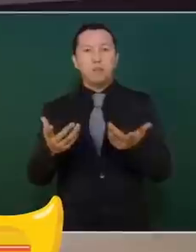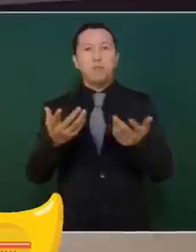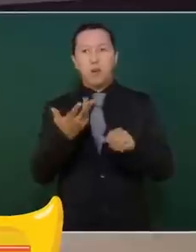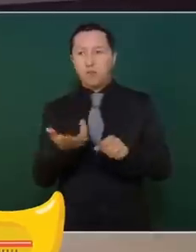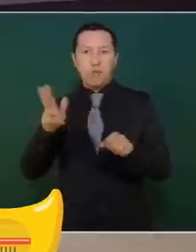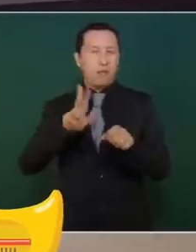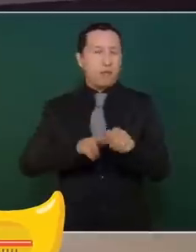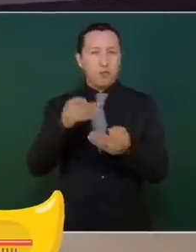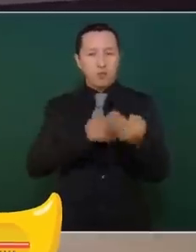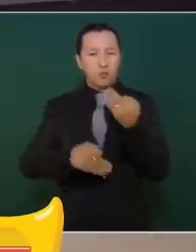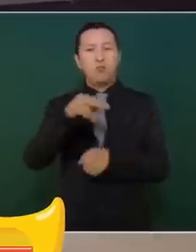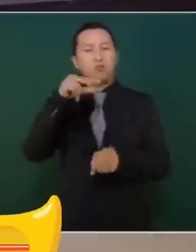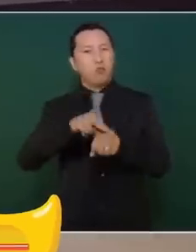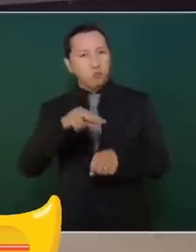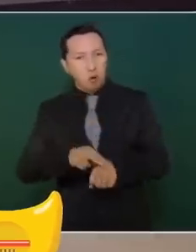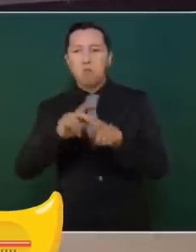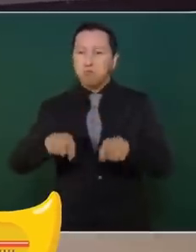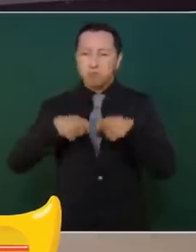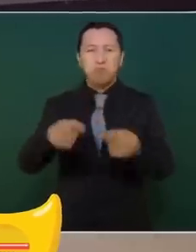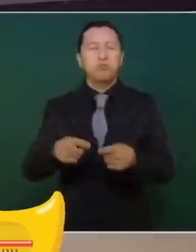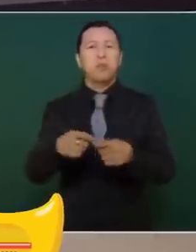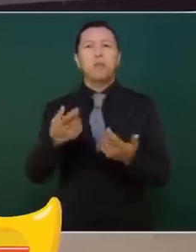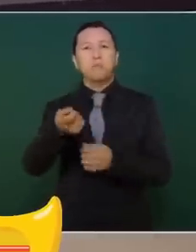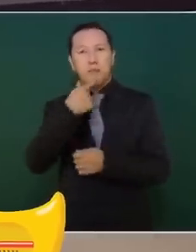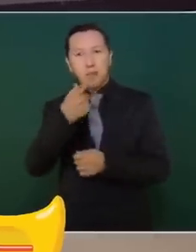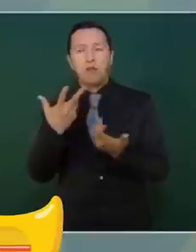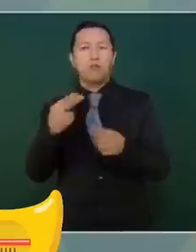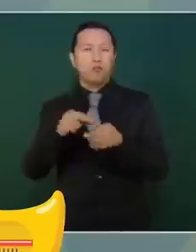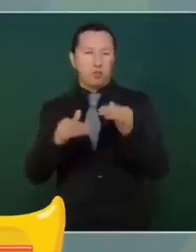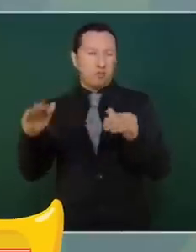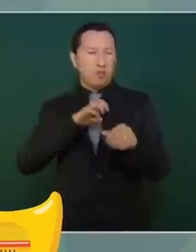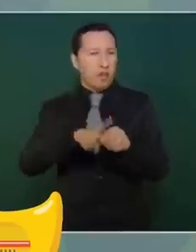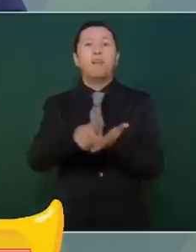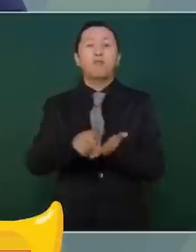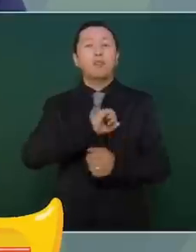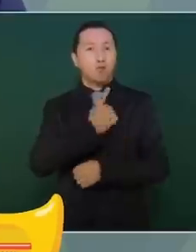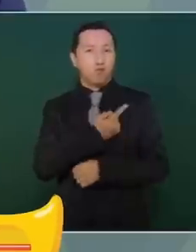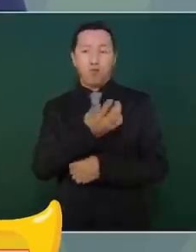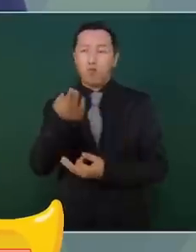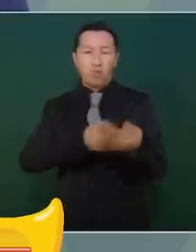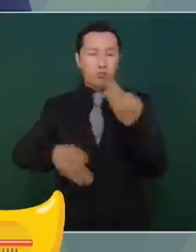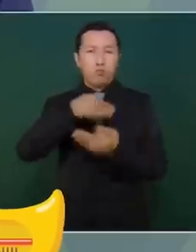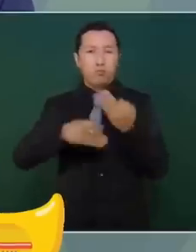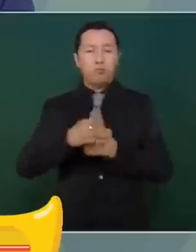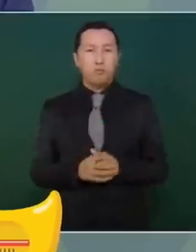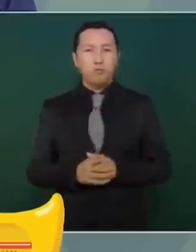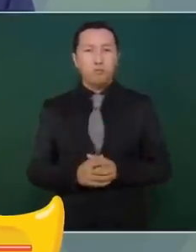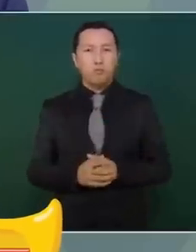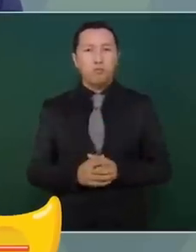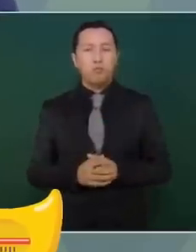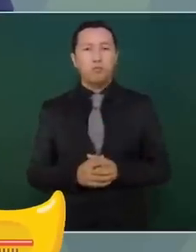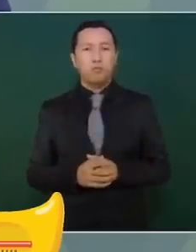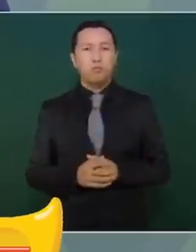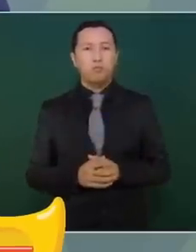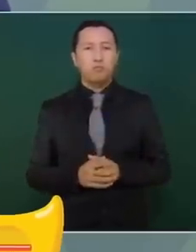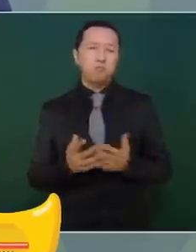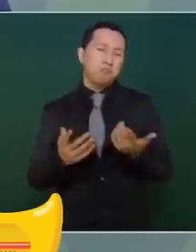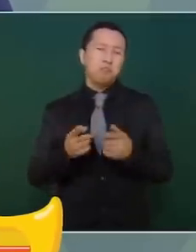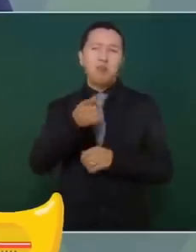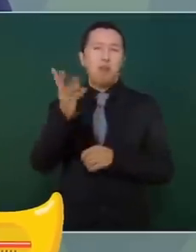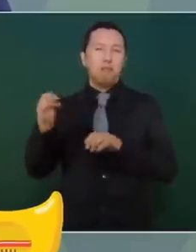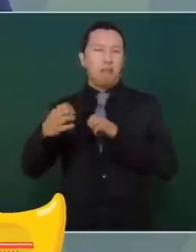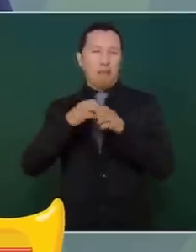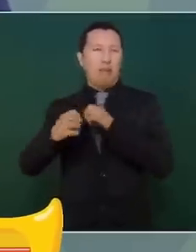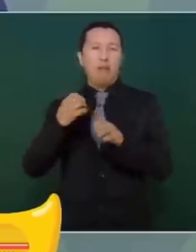hospitales los médicos, los especialistas y los medicamentos, y de manera gratuita. Esto no les gusta mucho a nuestros adversarios,